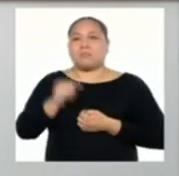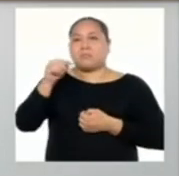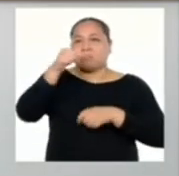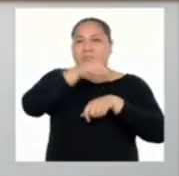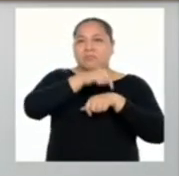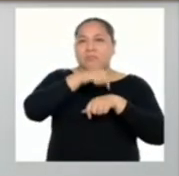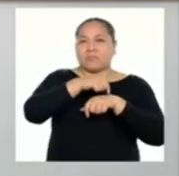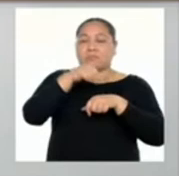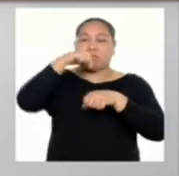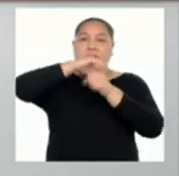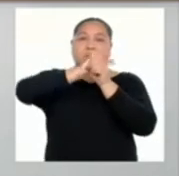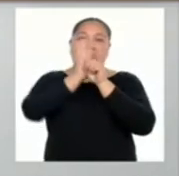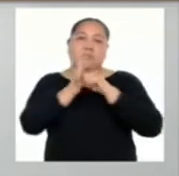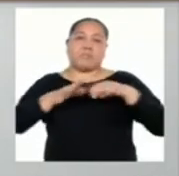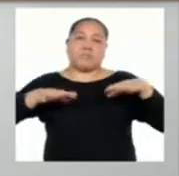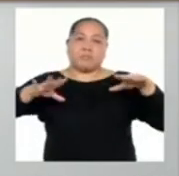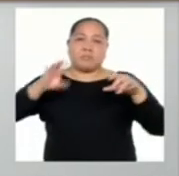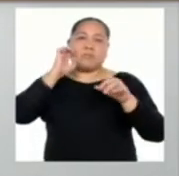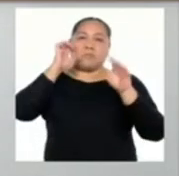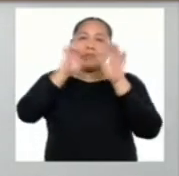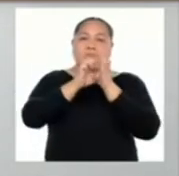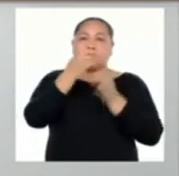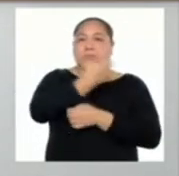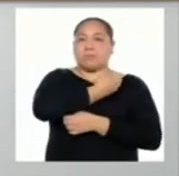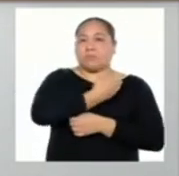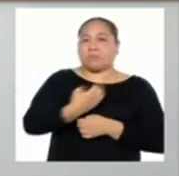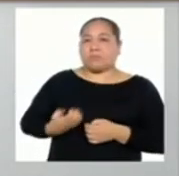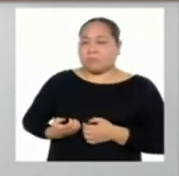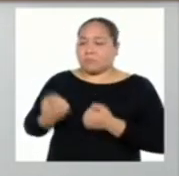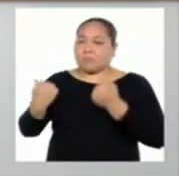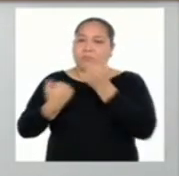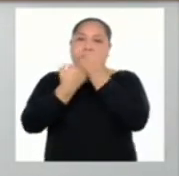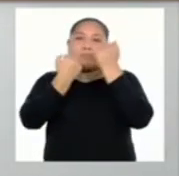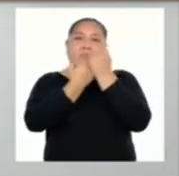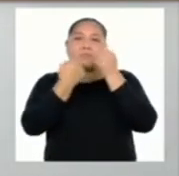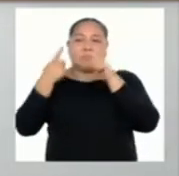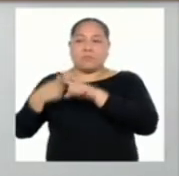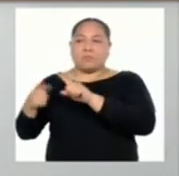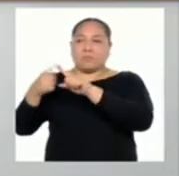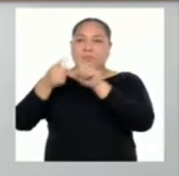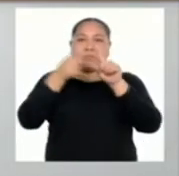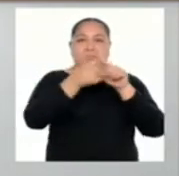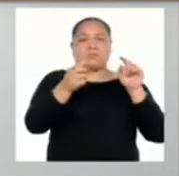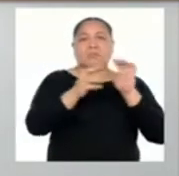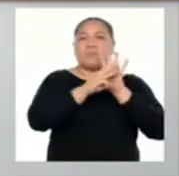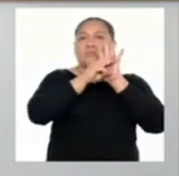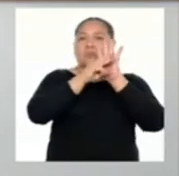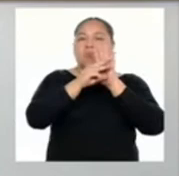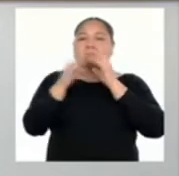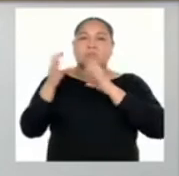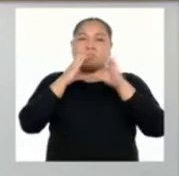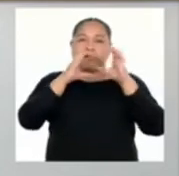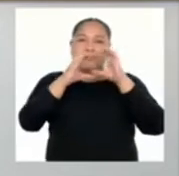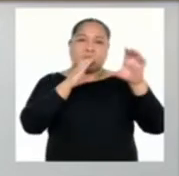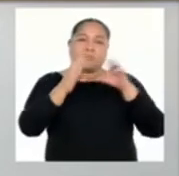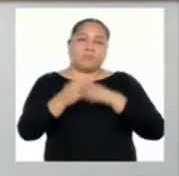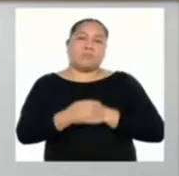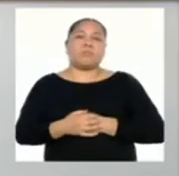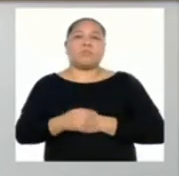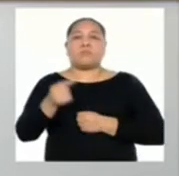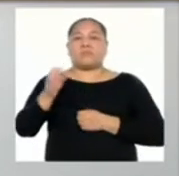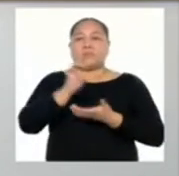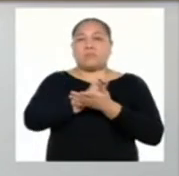este periodo de pandemia, por ejemplo, el Estado se ha apoyado en los diversos medios de comunicación para